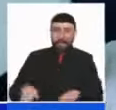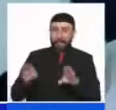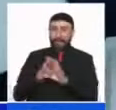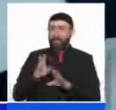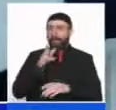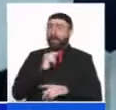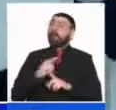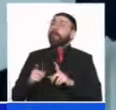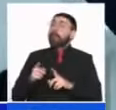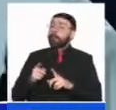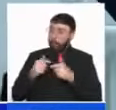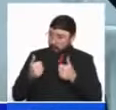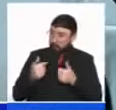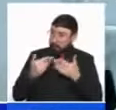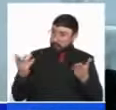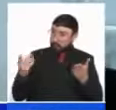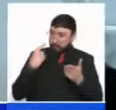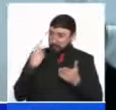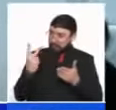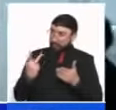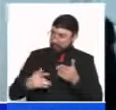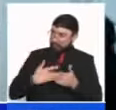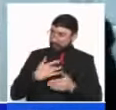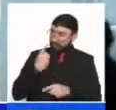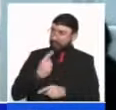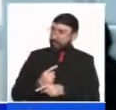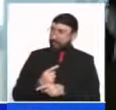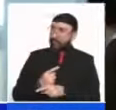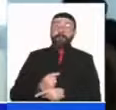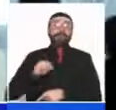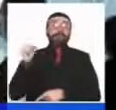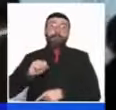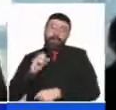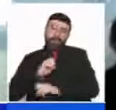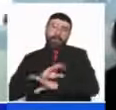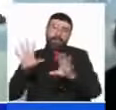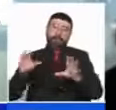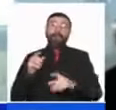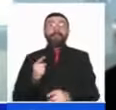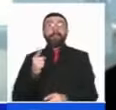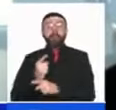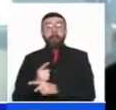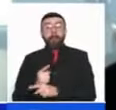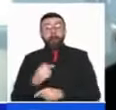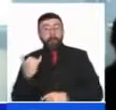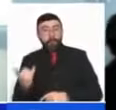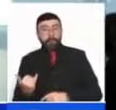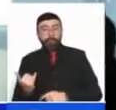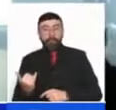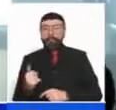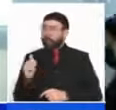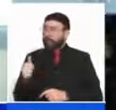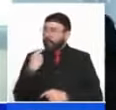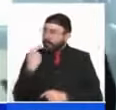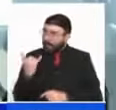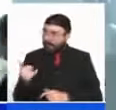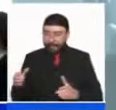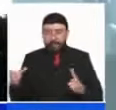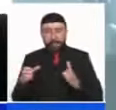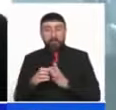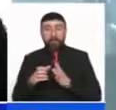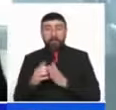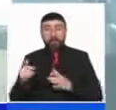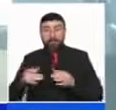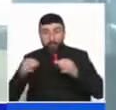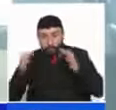tenga un buen resultado. ¿Lo percibe así? Sí, sí, se percibe claramente de esa manera. Por supuesto que cuando tú hablas con las agencias se